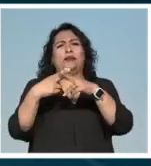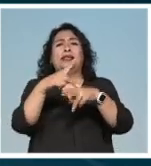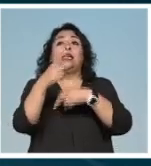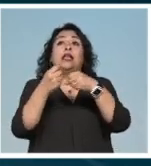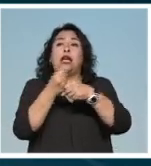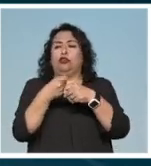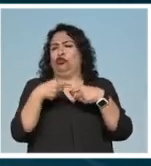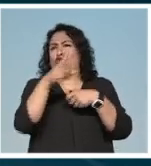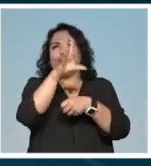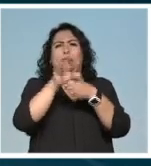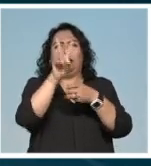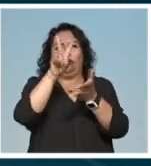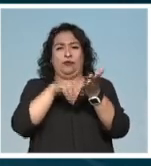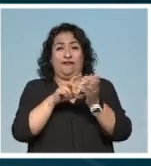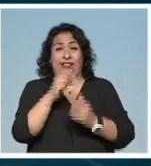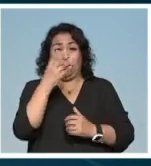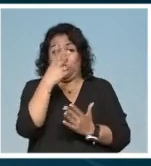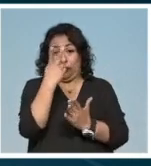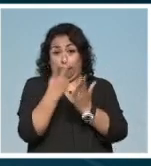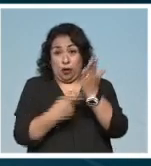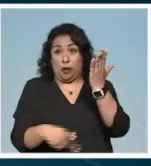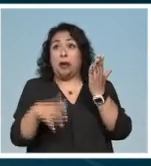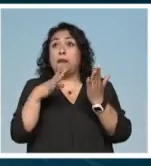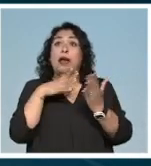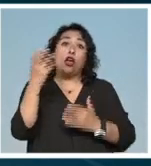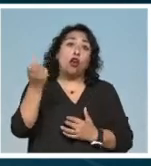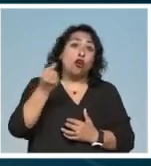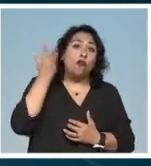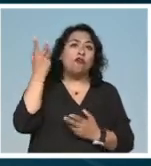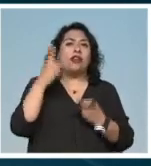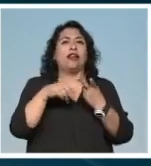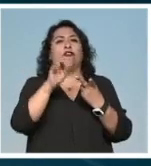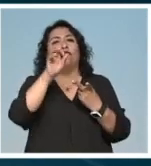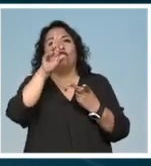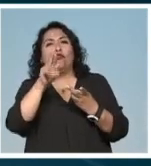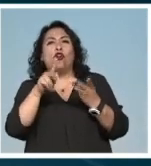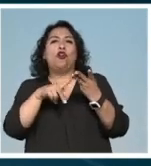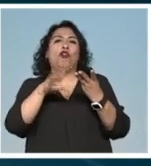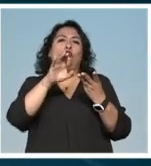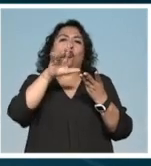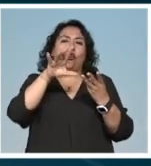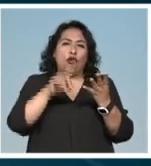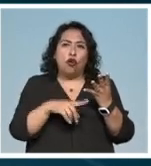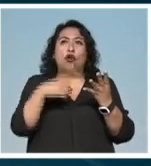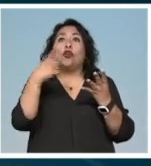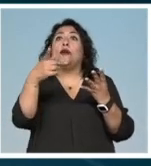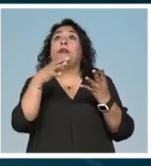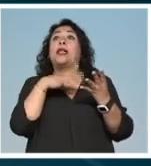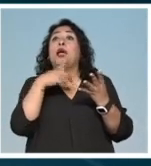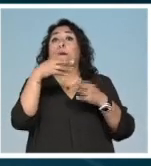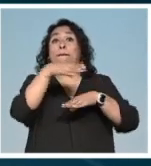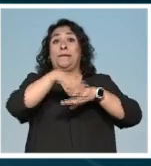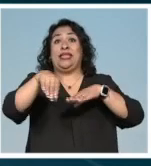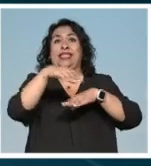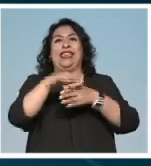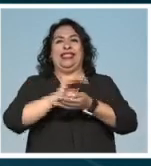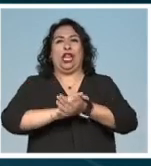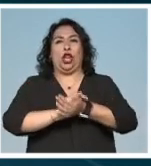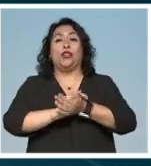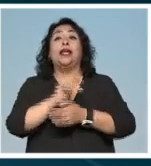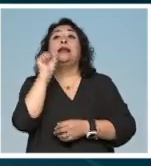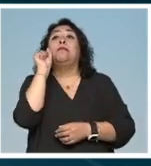año 2024. Un programa que contempla conferencias, foros, coloquios, la develación de un billete de lotería